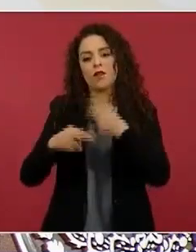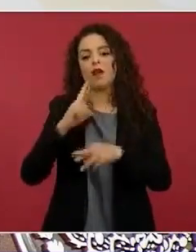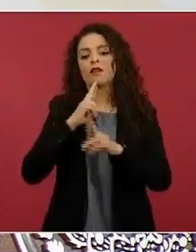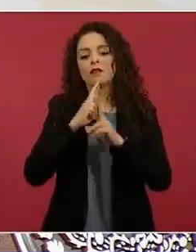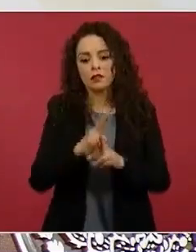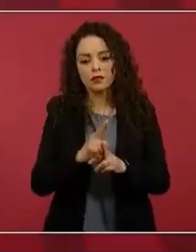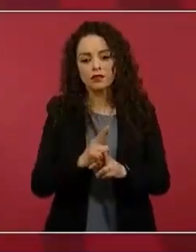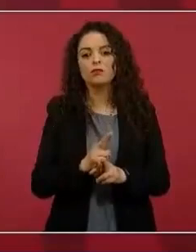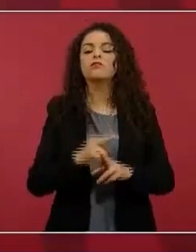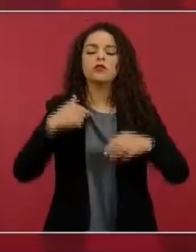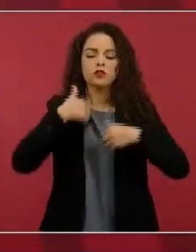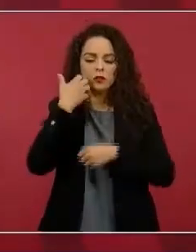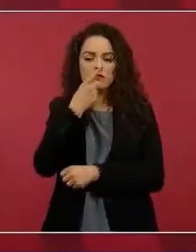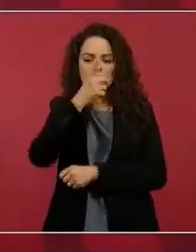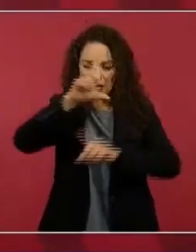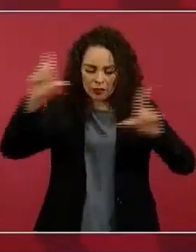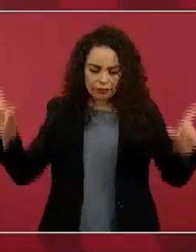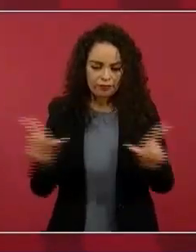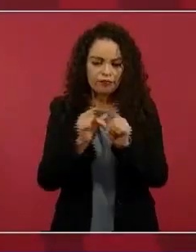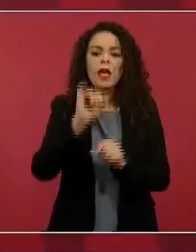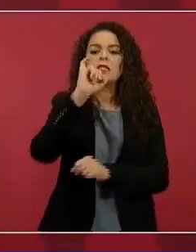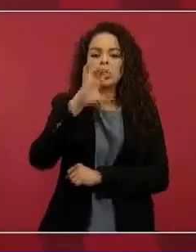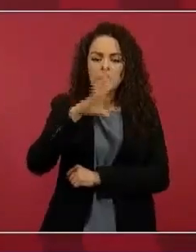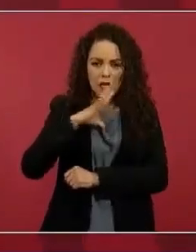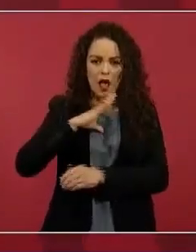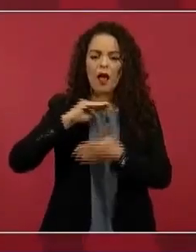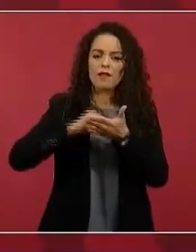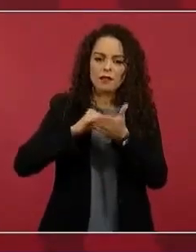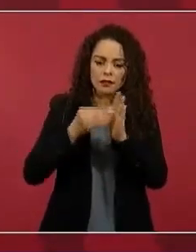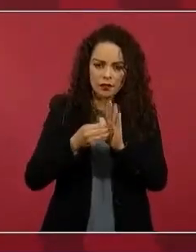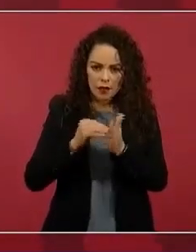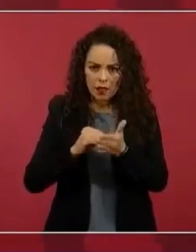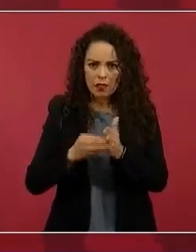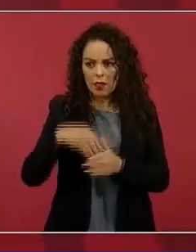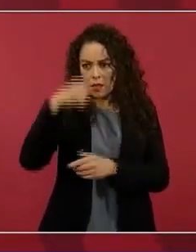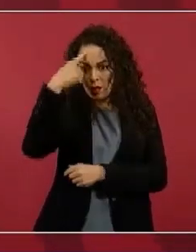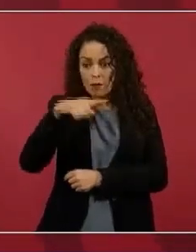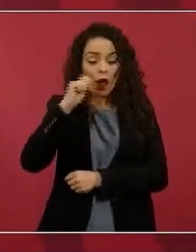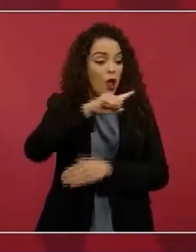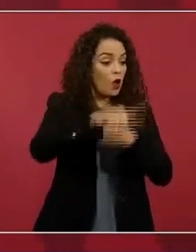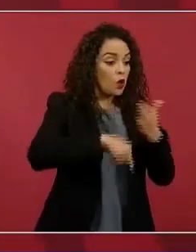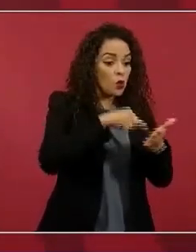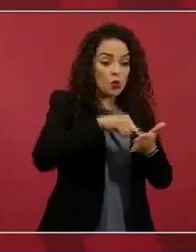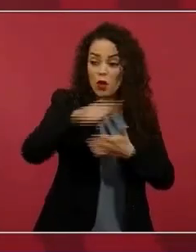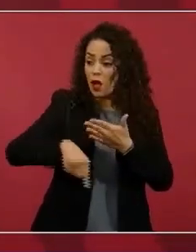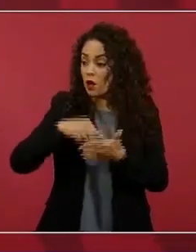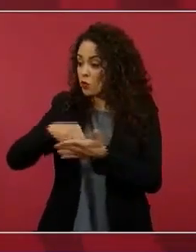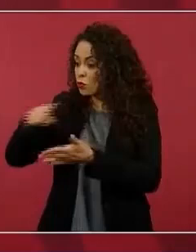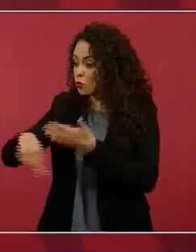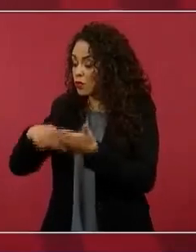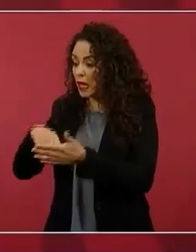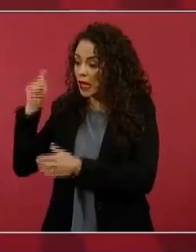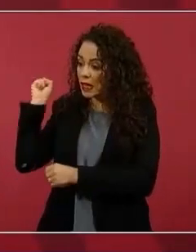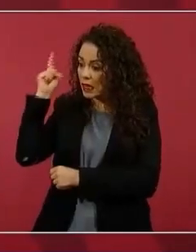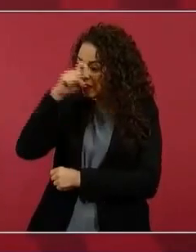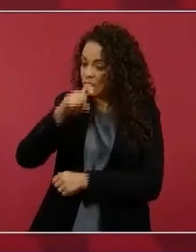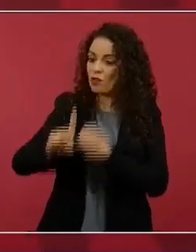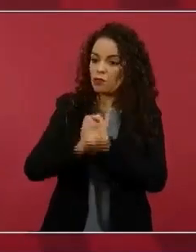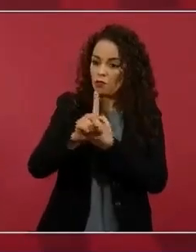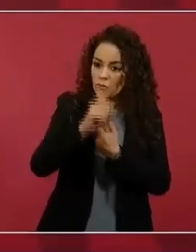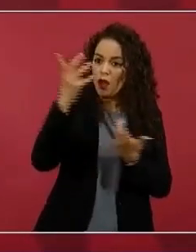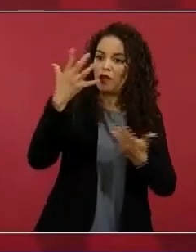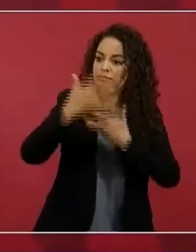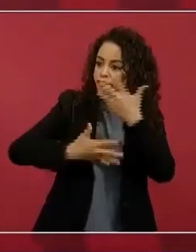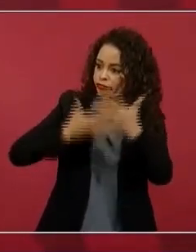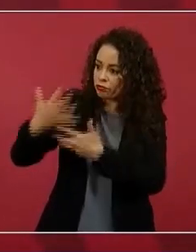una estrategia para seguir atendiendo aquellas zonas que son difíciles. No es todo el estado